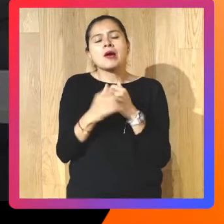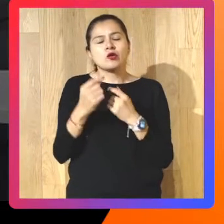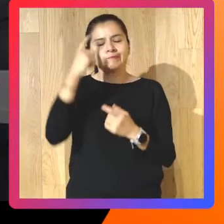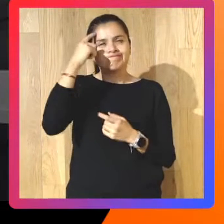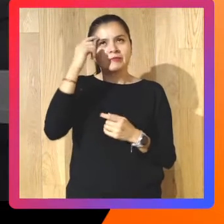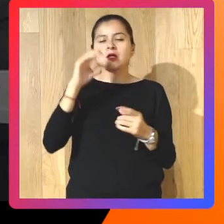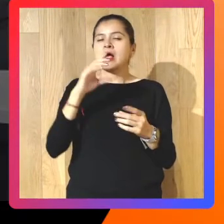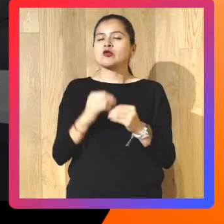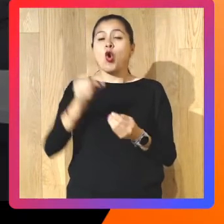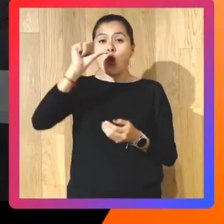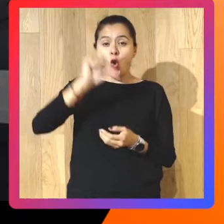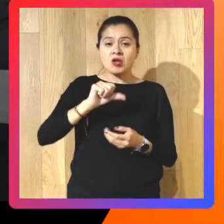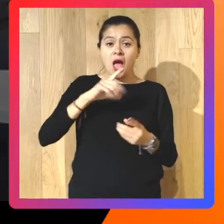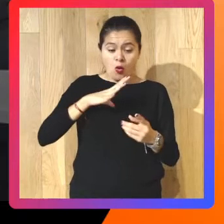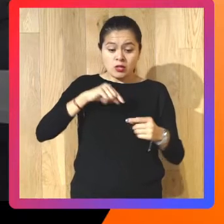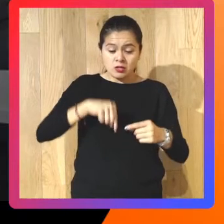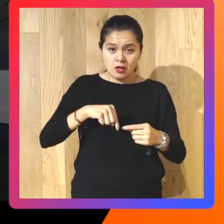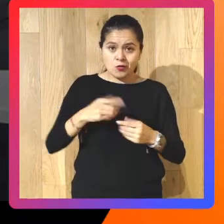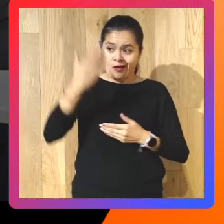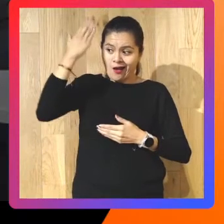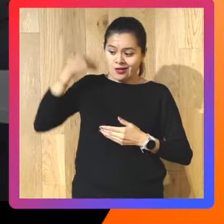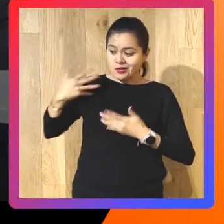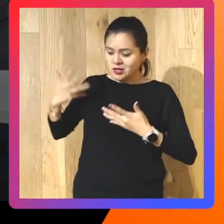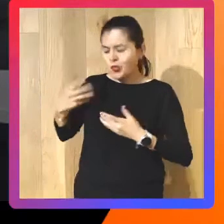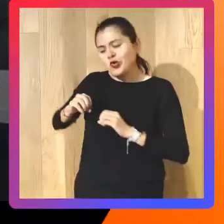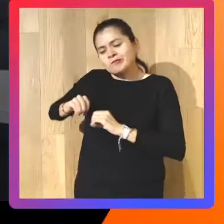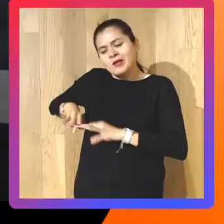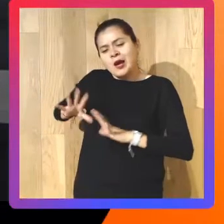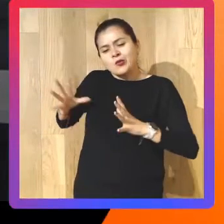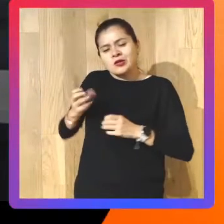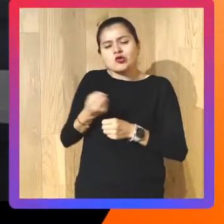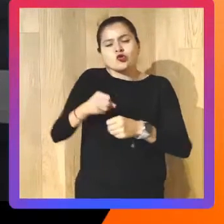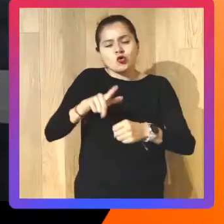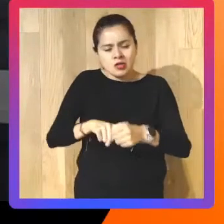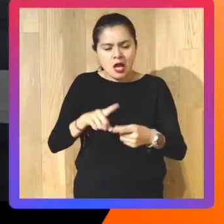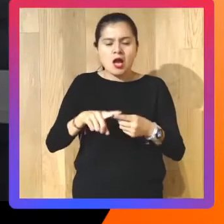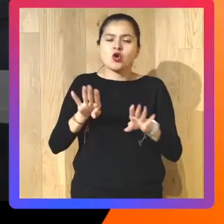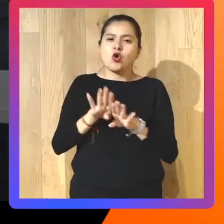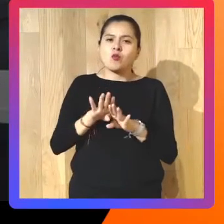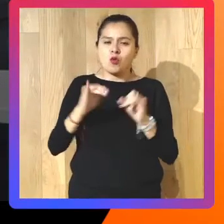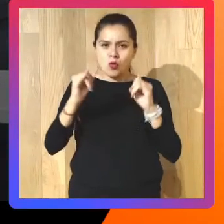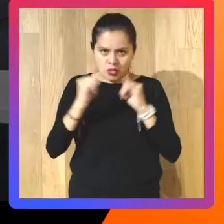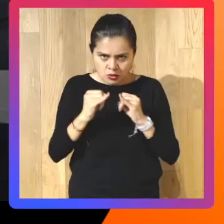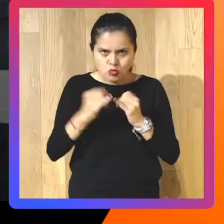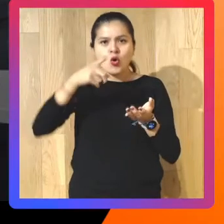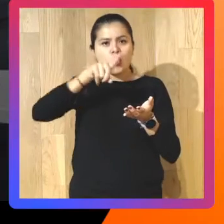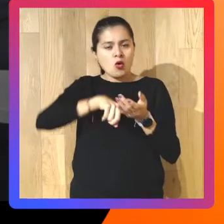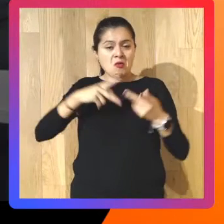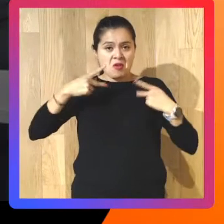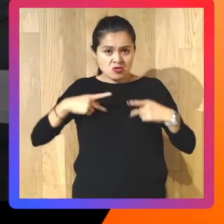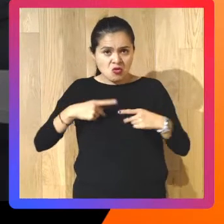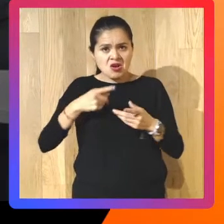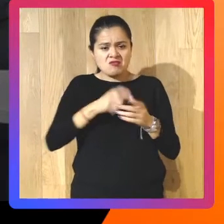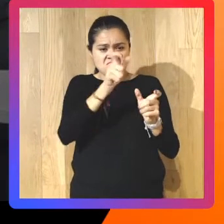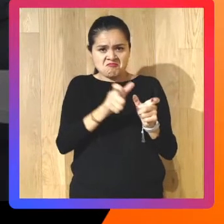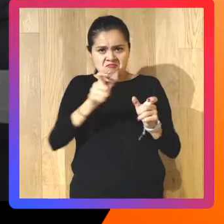reflexión. Hoy estamos donde estamos por lo que hemos hecho o dejado de hacer como sociedad, como instituciones, como empresas y como individuos.